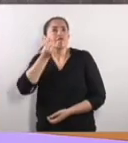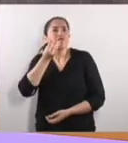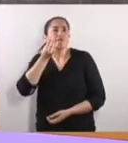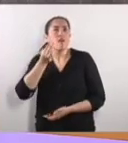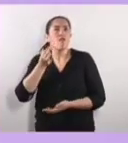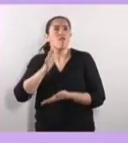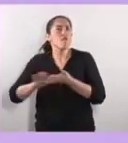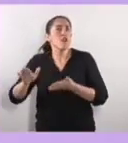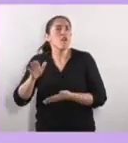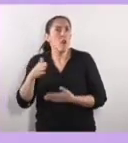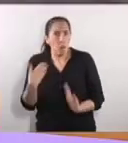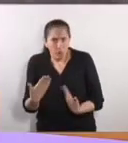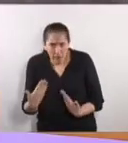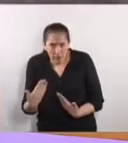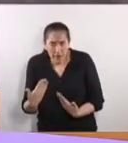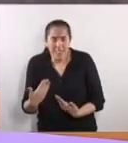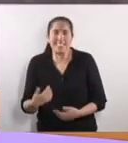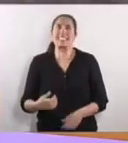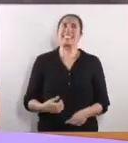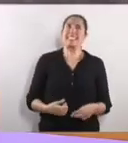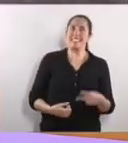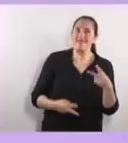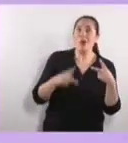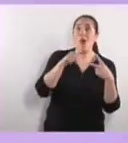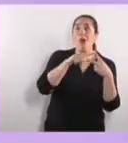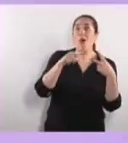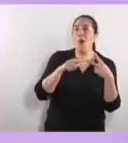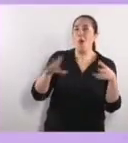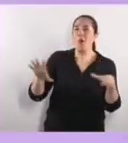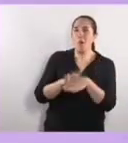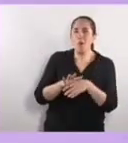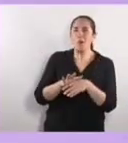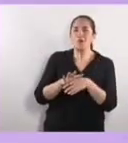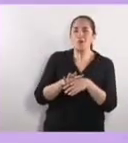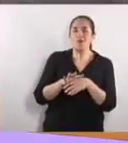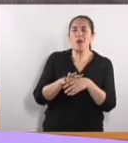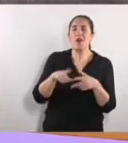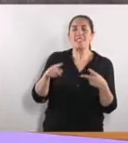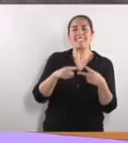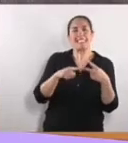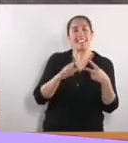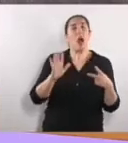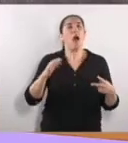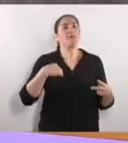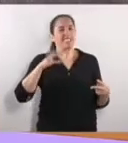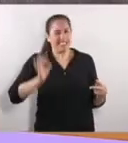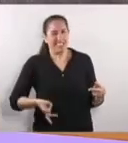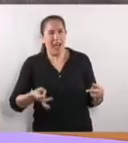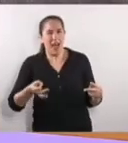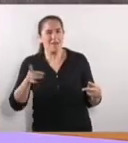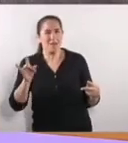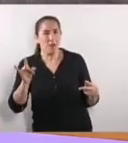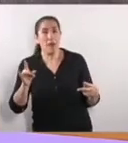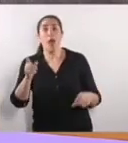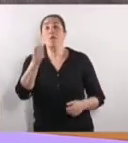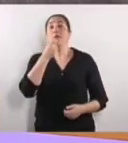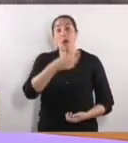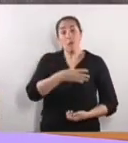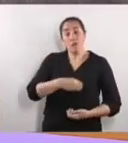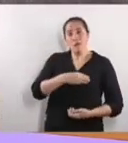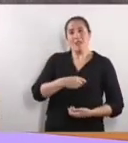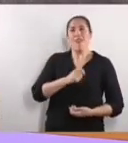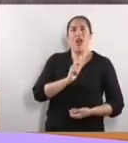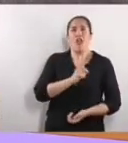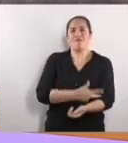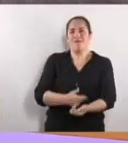clavo con 2 posibilidades, digamos que no. Sabía que eran complicadas esas. Sí, mientras se está amamantando se sugiere que no,